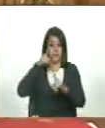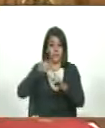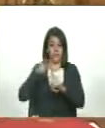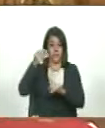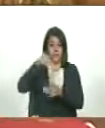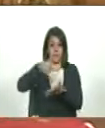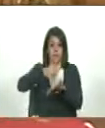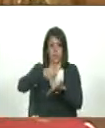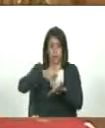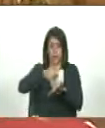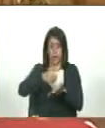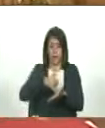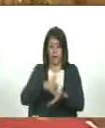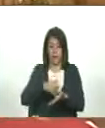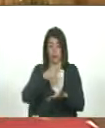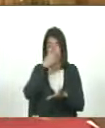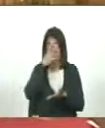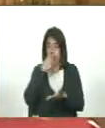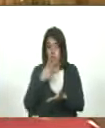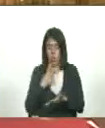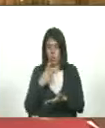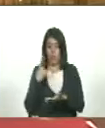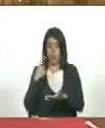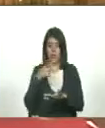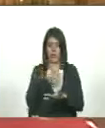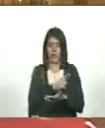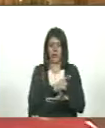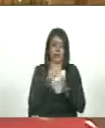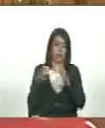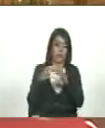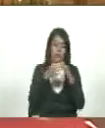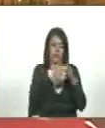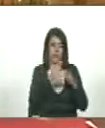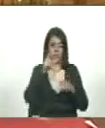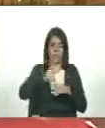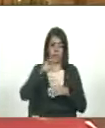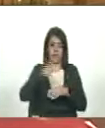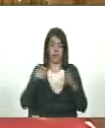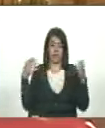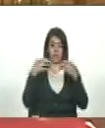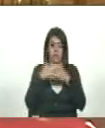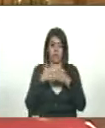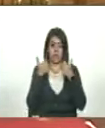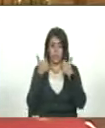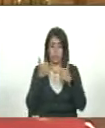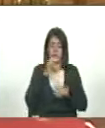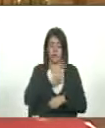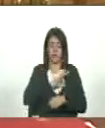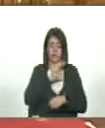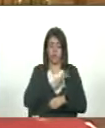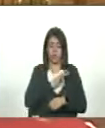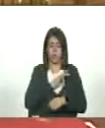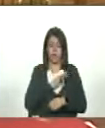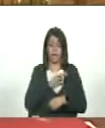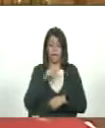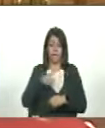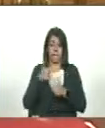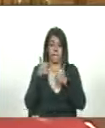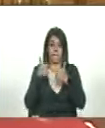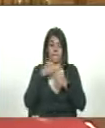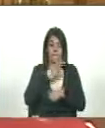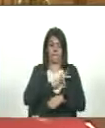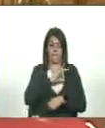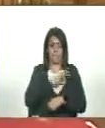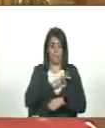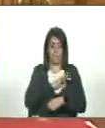más vulnerables, que allá donde están los sectores que conforman el bienestar social, el estado de bienestar